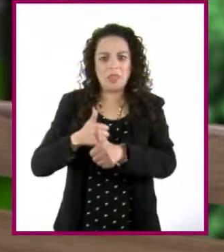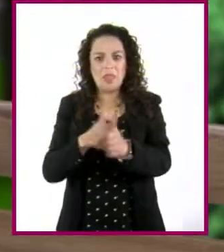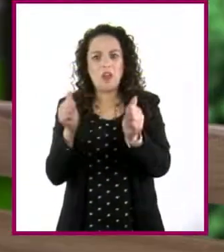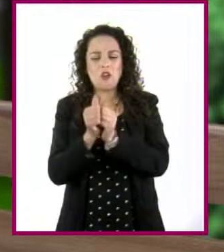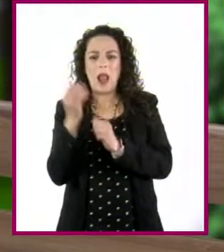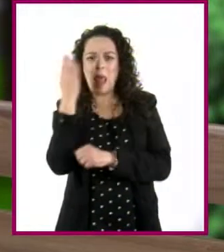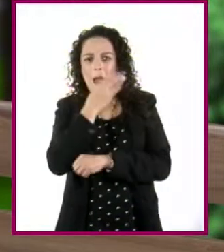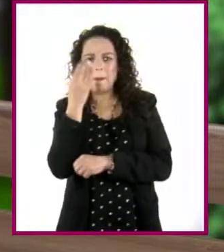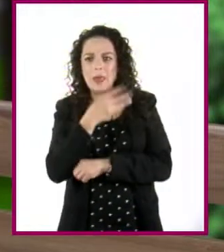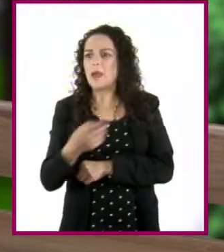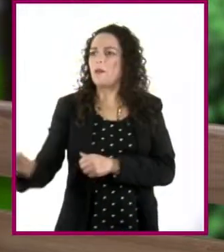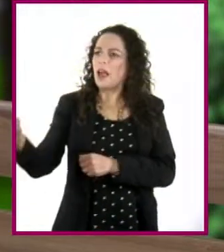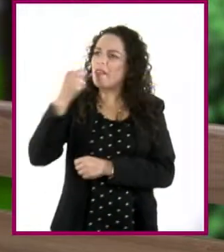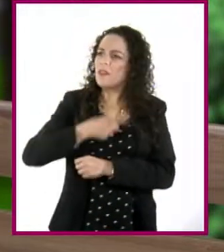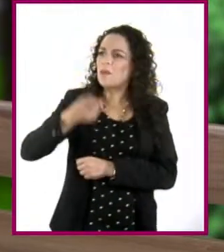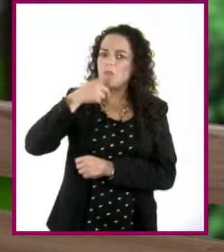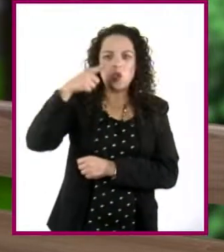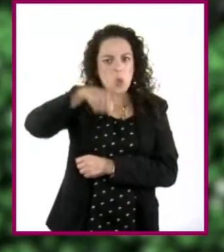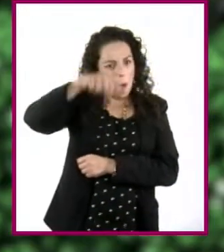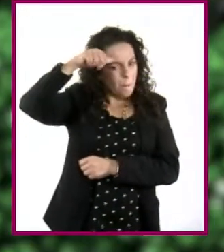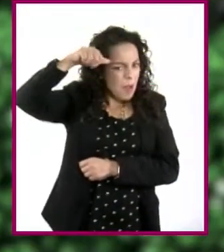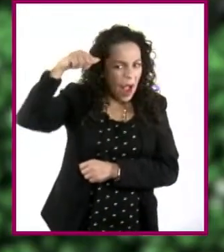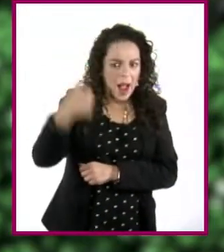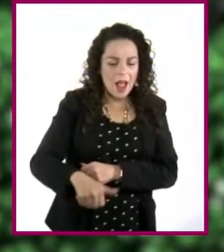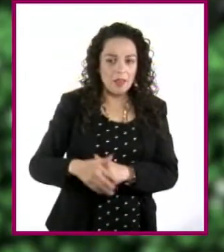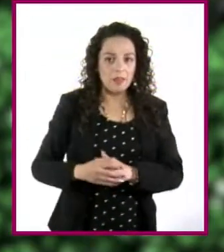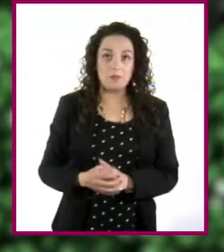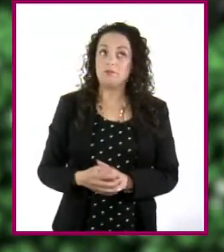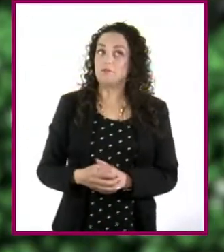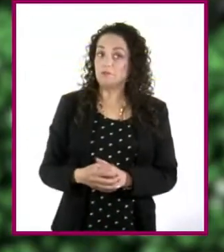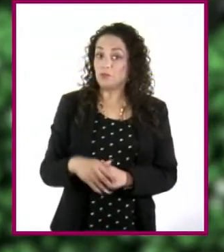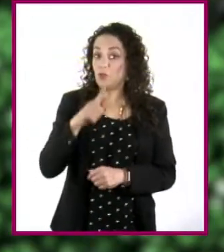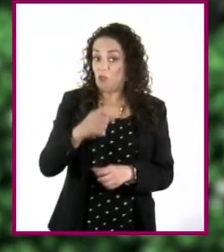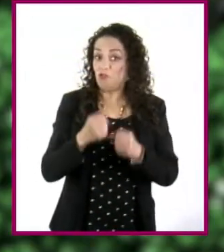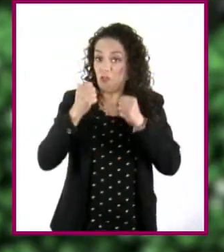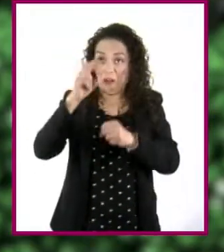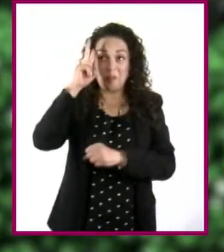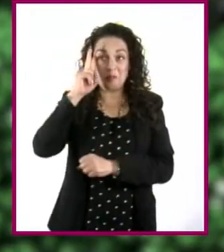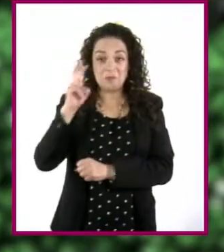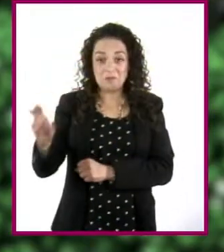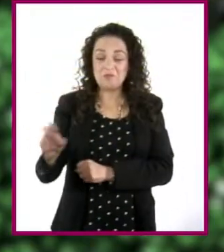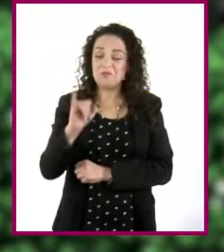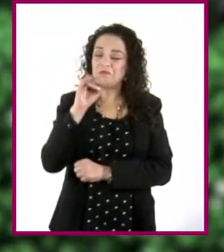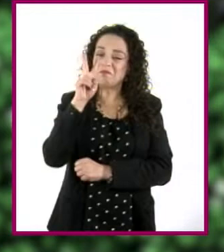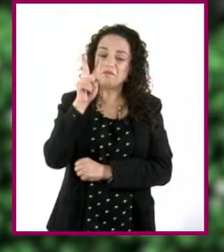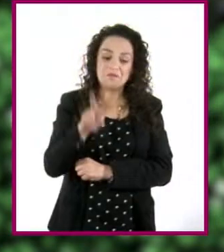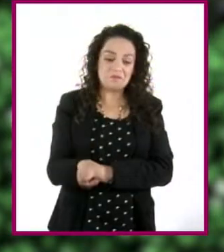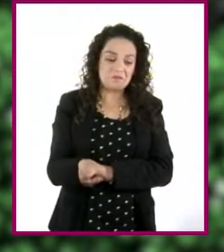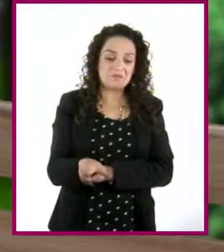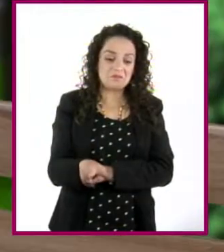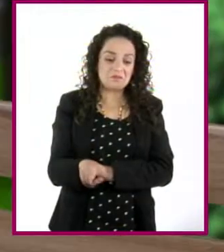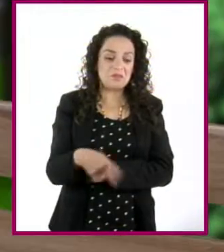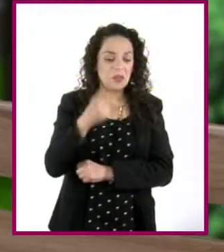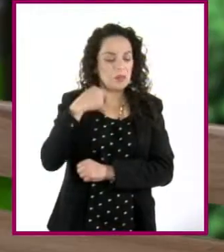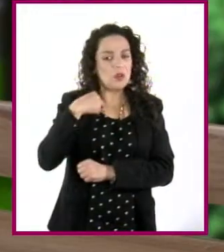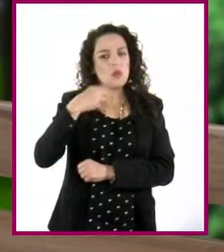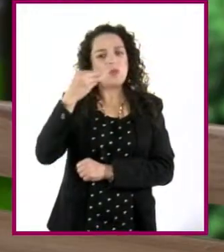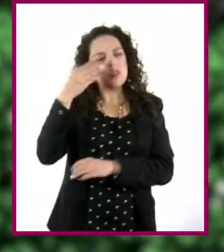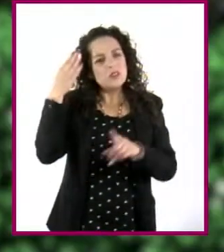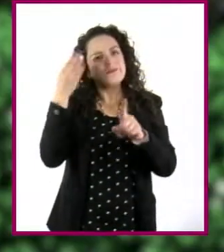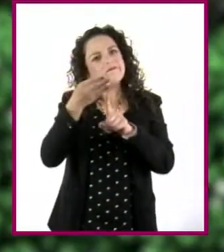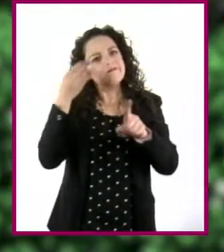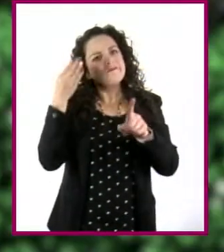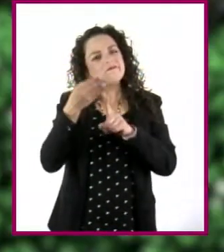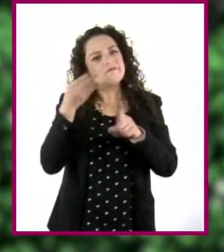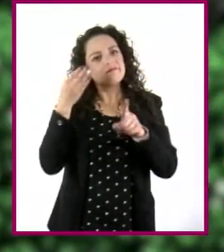pecadora. Órale. Sí, suena que estuvo muy intenso. Sí, es que de verdad está obsesionada con eso del pecado. Todo lo que no